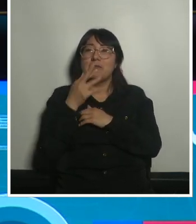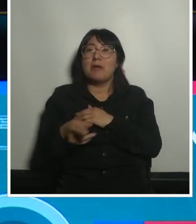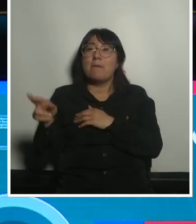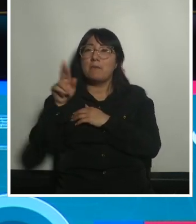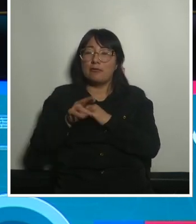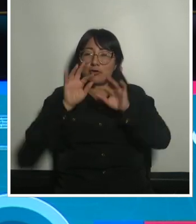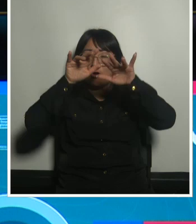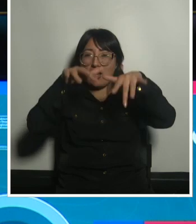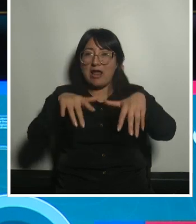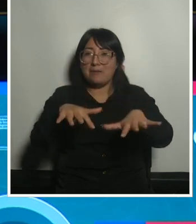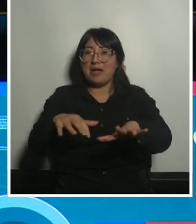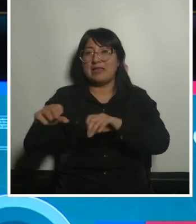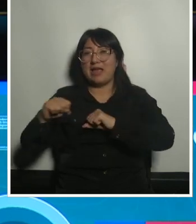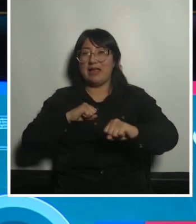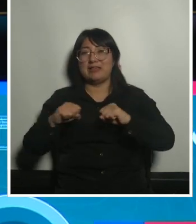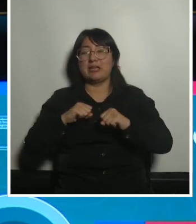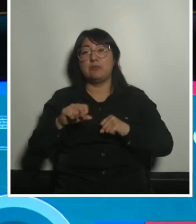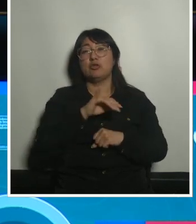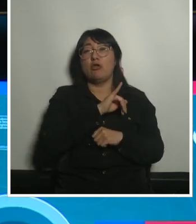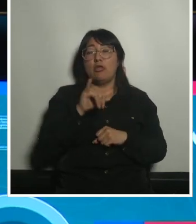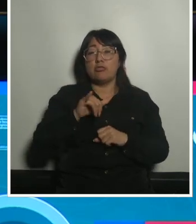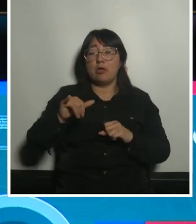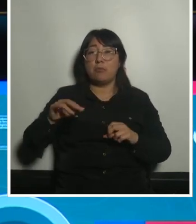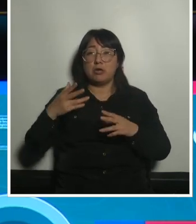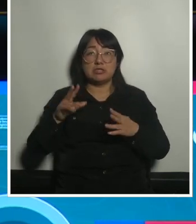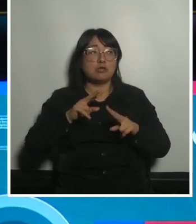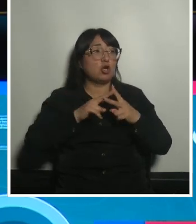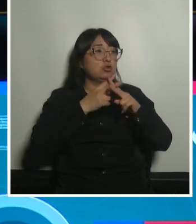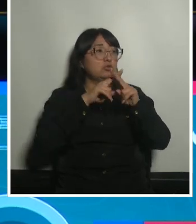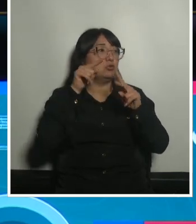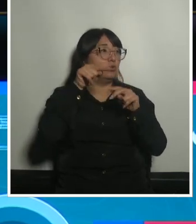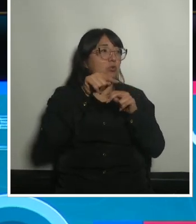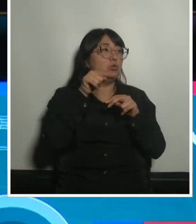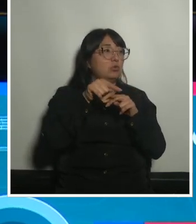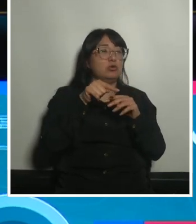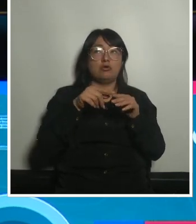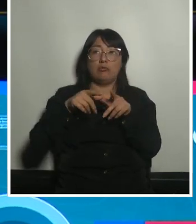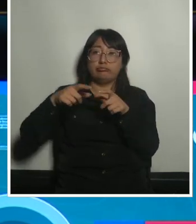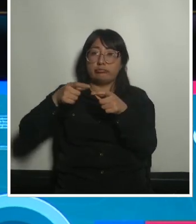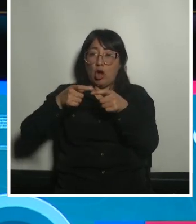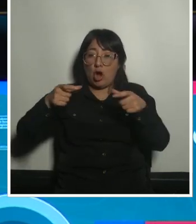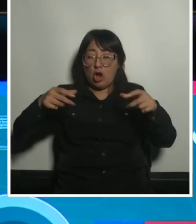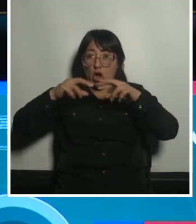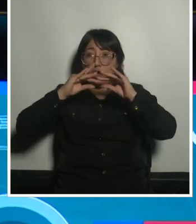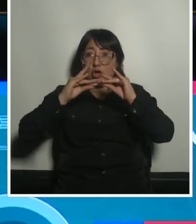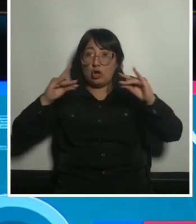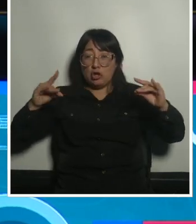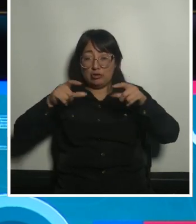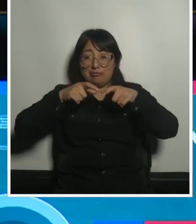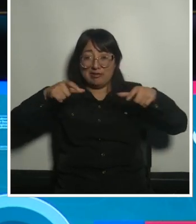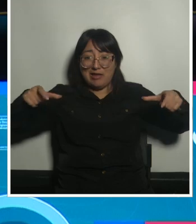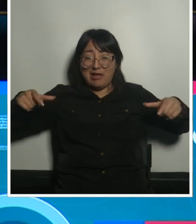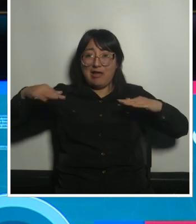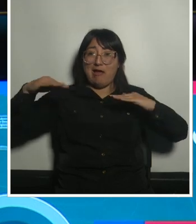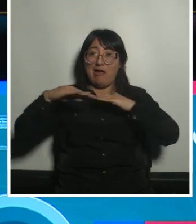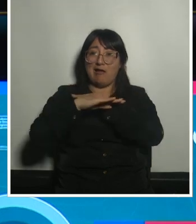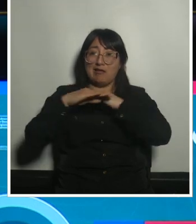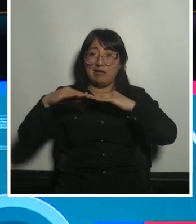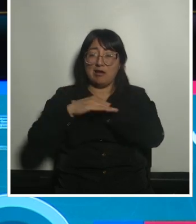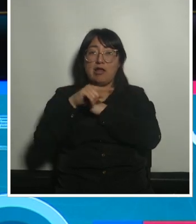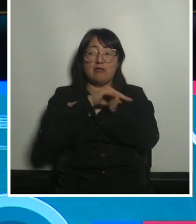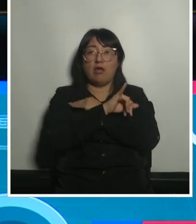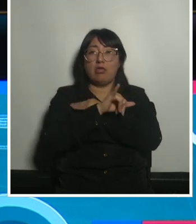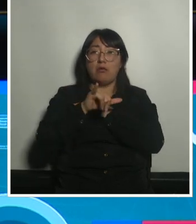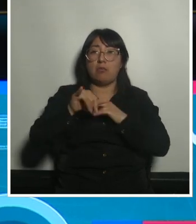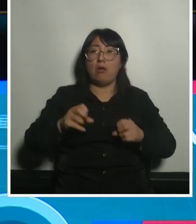terremoto. Luego de que construyera una costanera en la anteduna y tuviera durante los 2 años anteriores una tremenda erosión, no